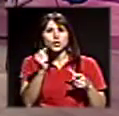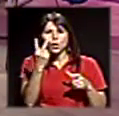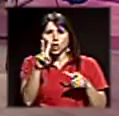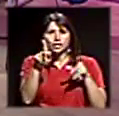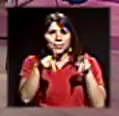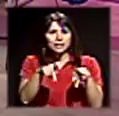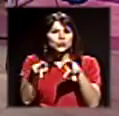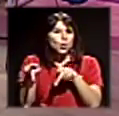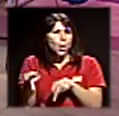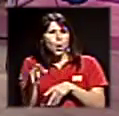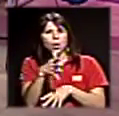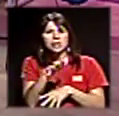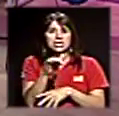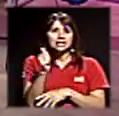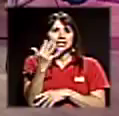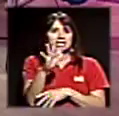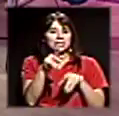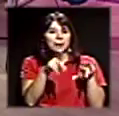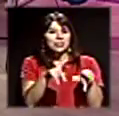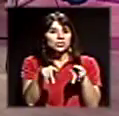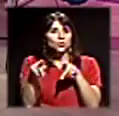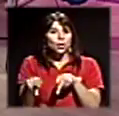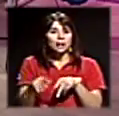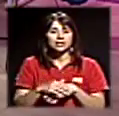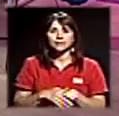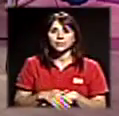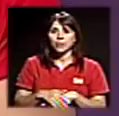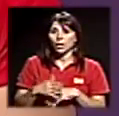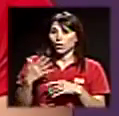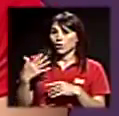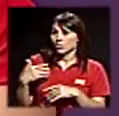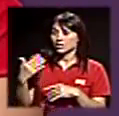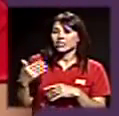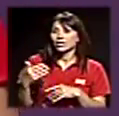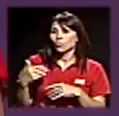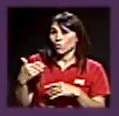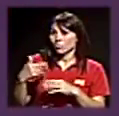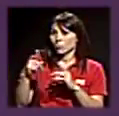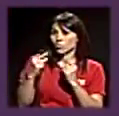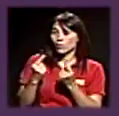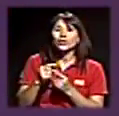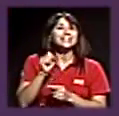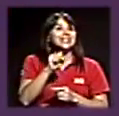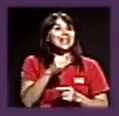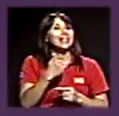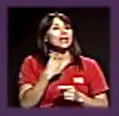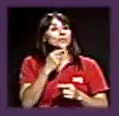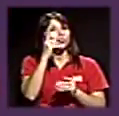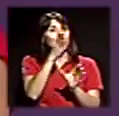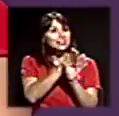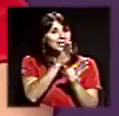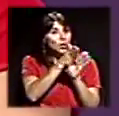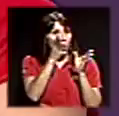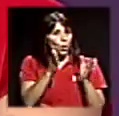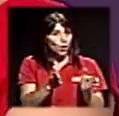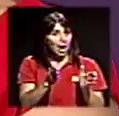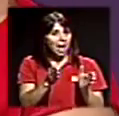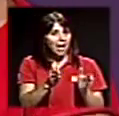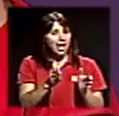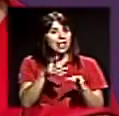12 personas, 15 personas. Sí. ¿Cada vez que hay un grupo? Sí, porque tenemos una psicóloga, psiquiatra que acompaña